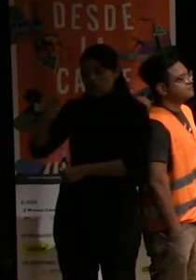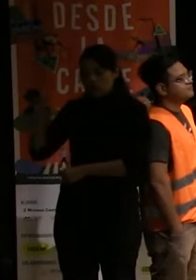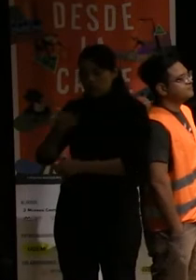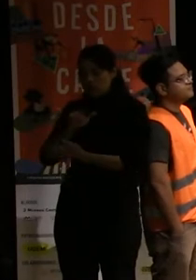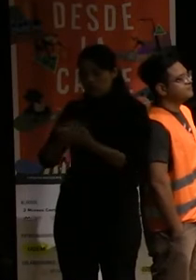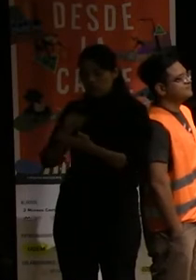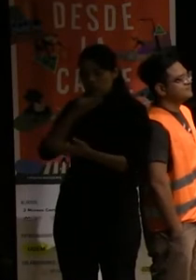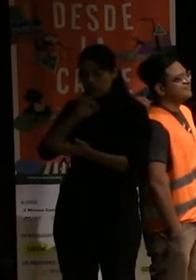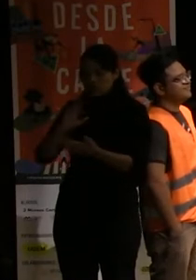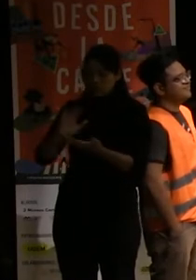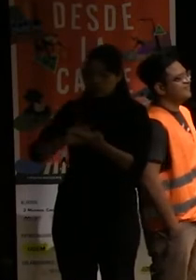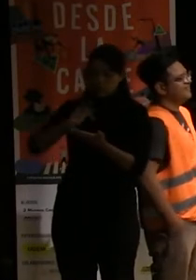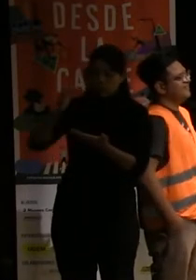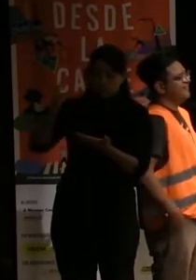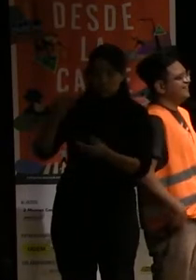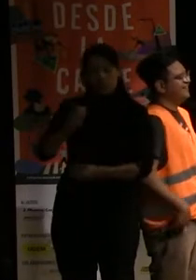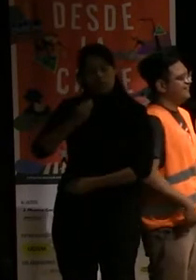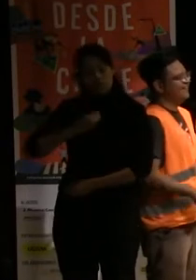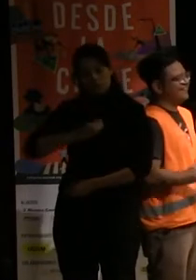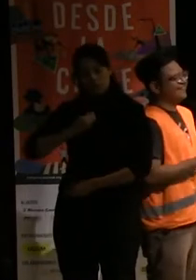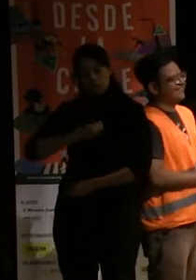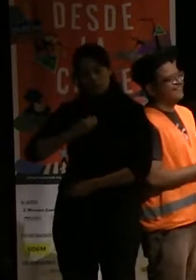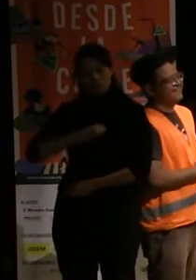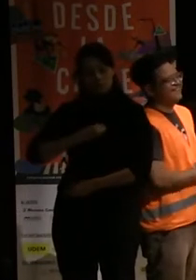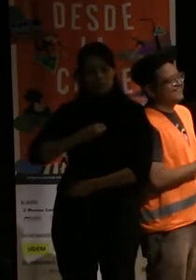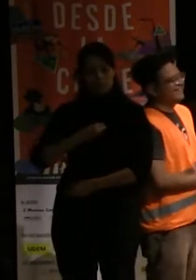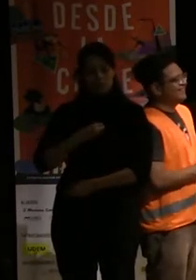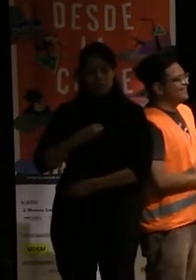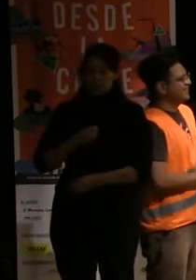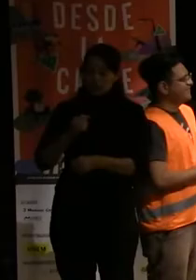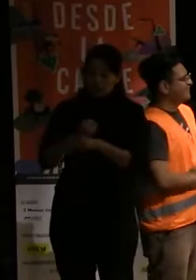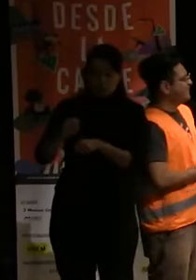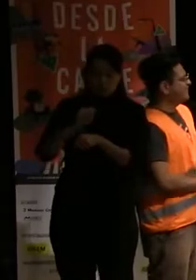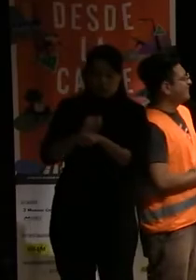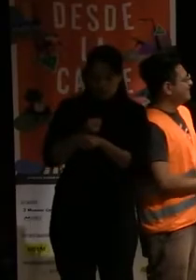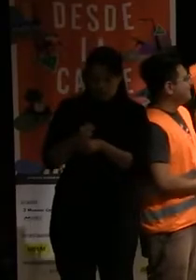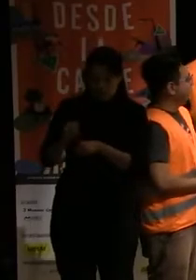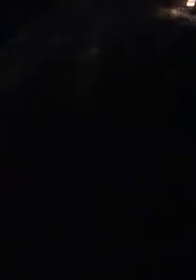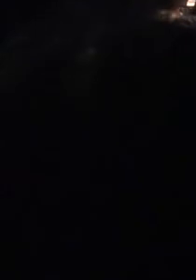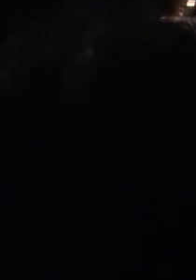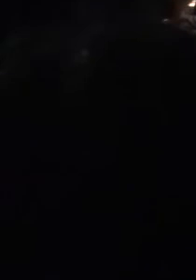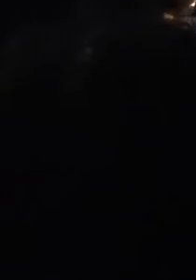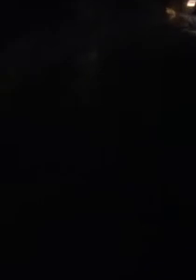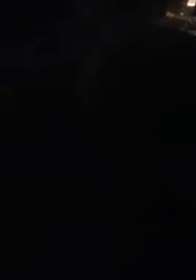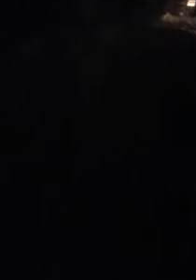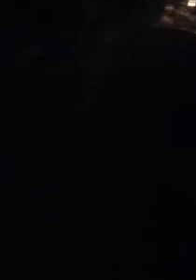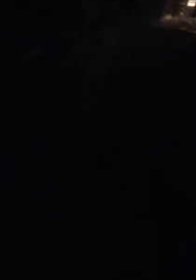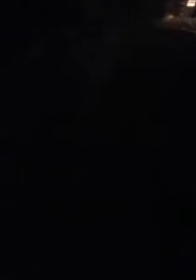entonces tenemos muy agradecidos que nos aguantaron nos aguantaron varias semanas ahí este